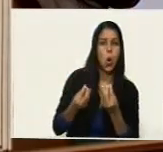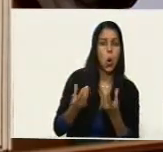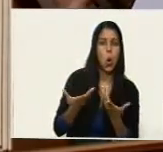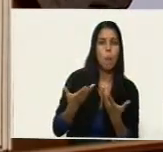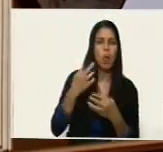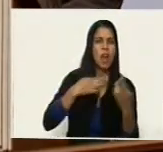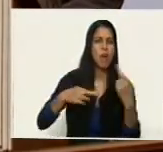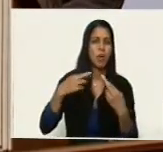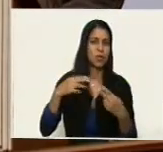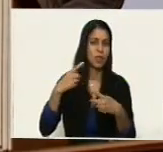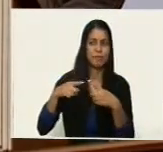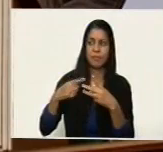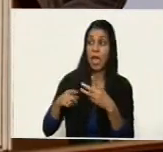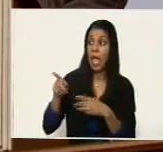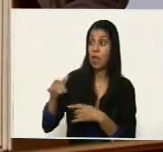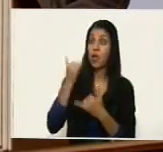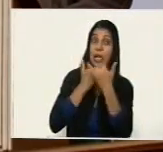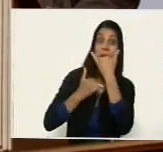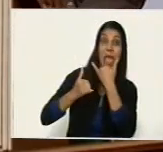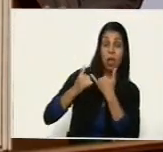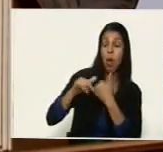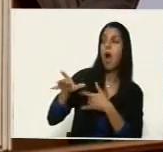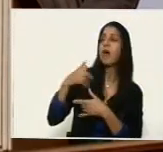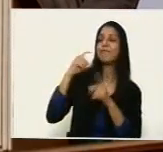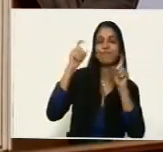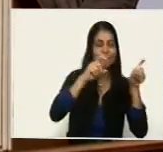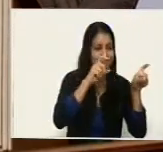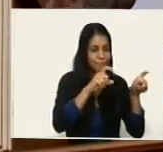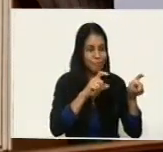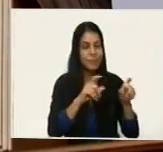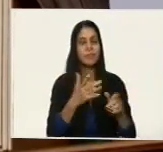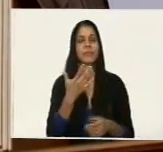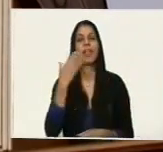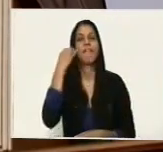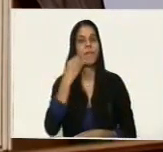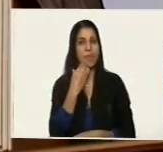hacer que hicieron ellos. Y él dijo,